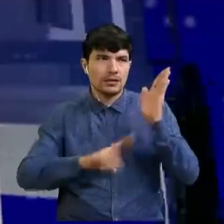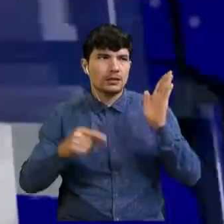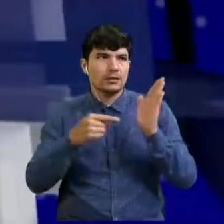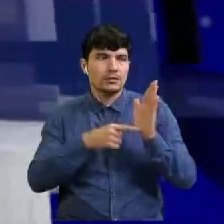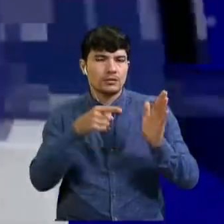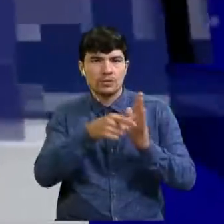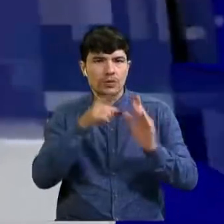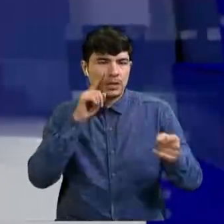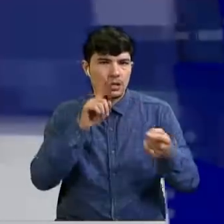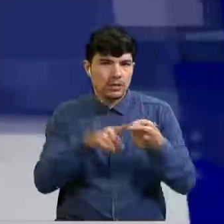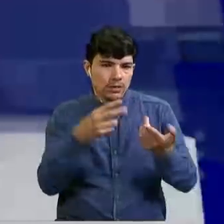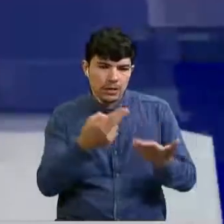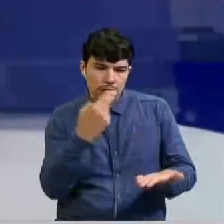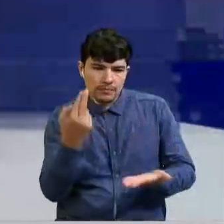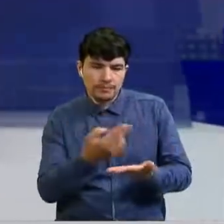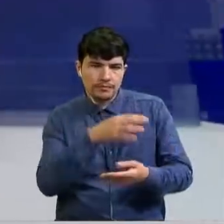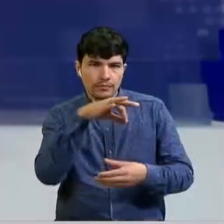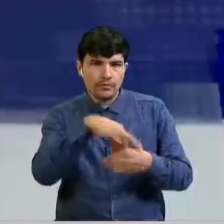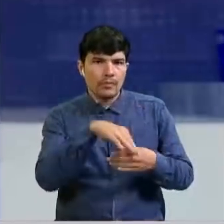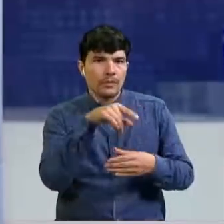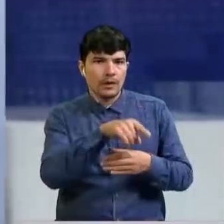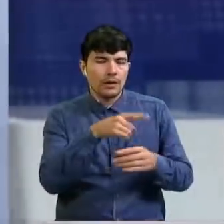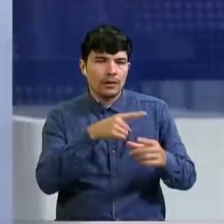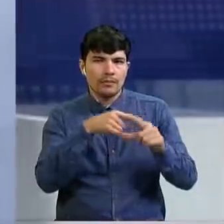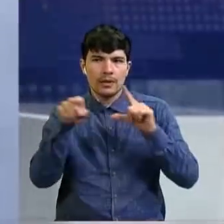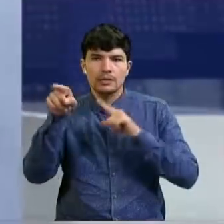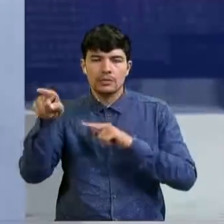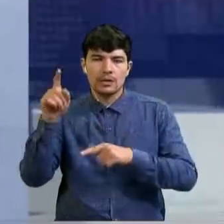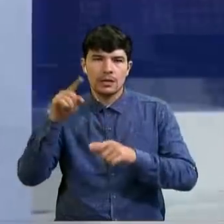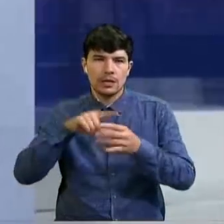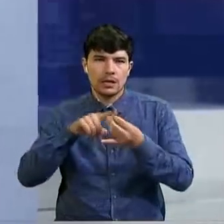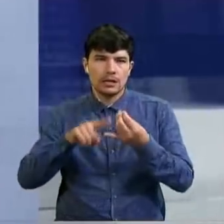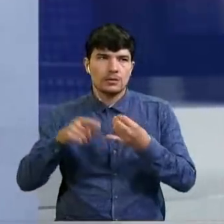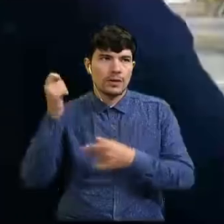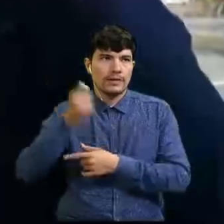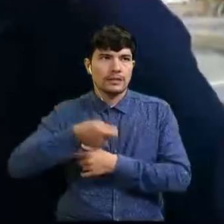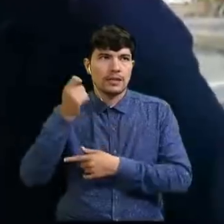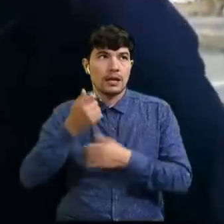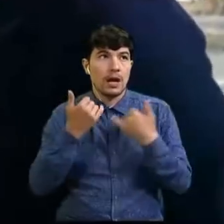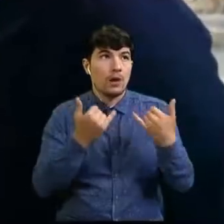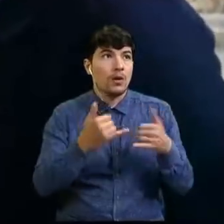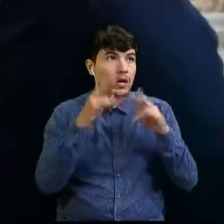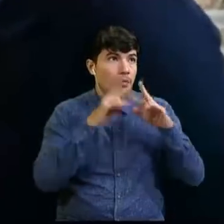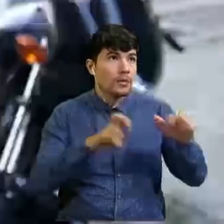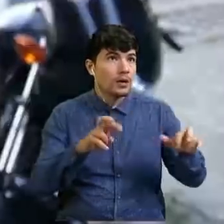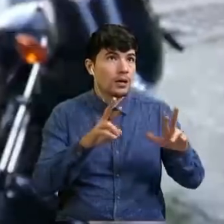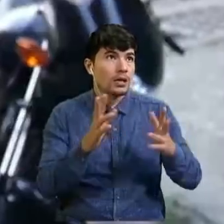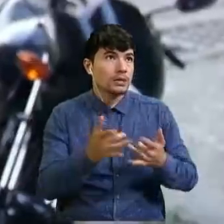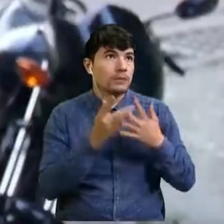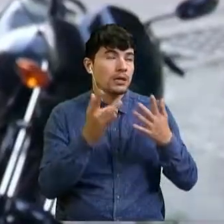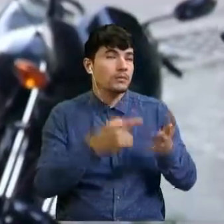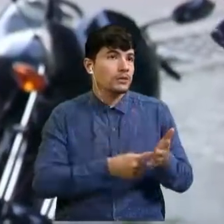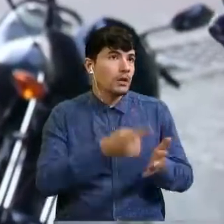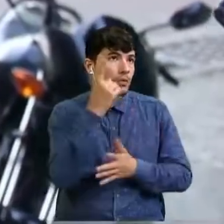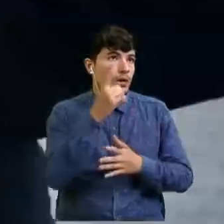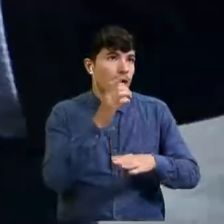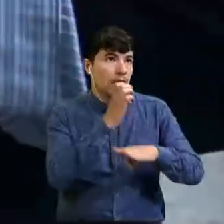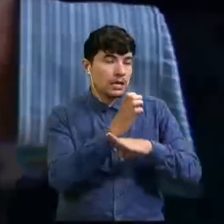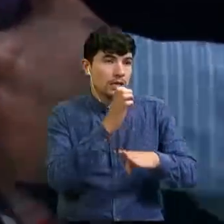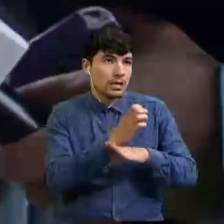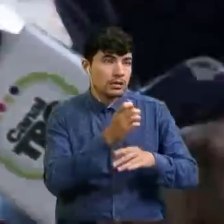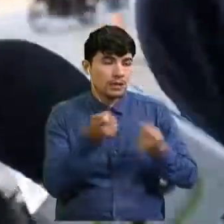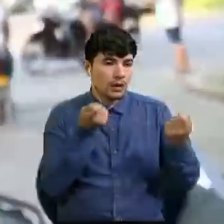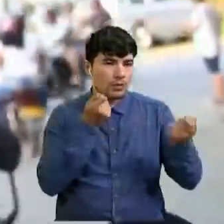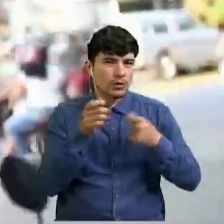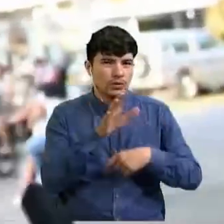misión de observación electoral MOE, la cual remitió el caso a la Fiscalía. Con esta investigación esperamos que por fin los entes de control como